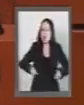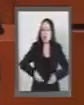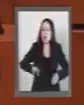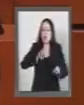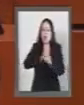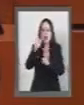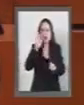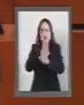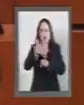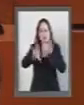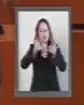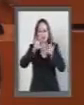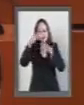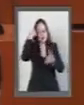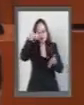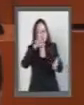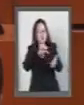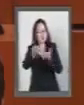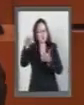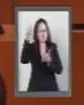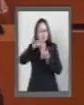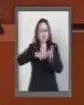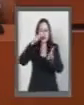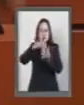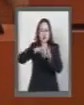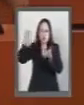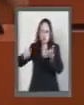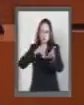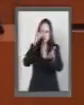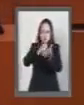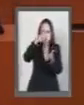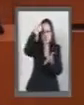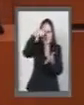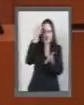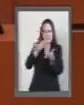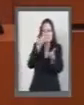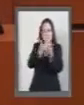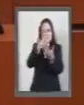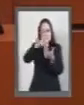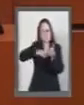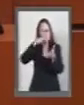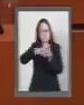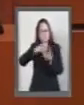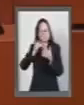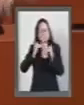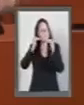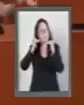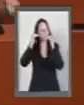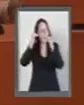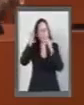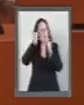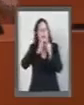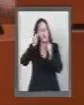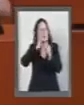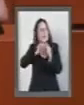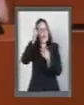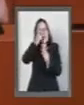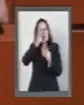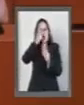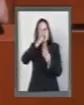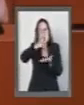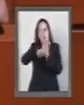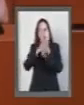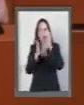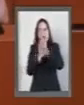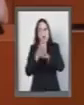través de modificaciones, de adendums que hace el señor Castillo de los Castillejos siempre en la noche y en la tenebra.